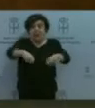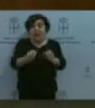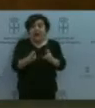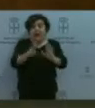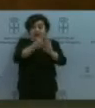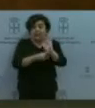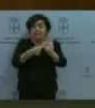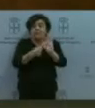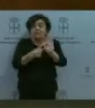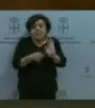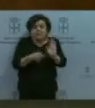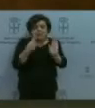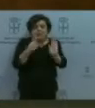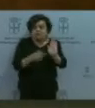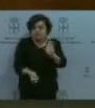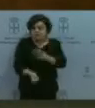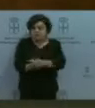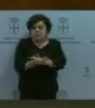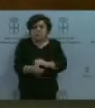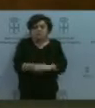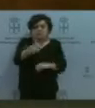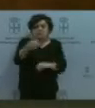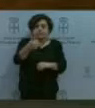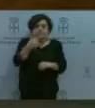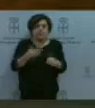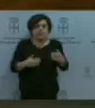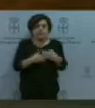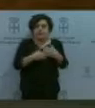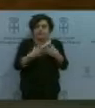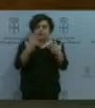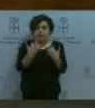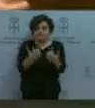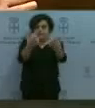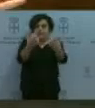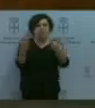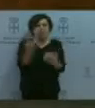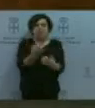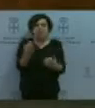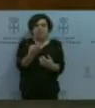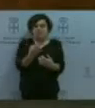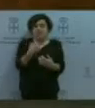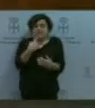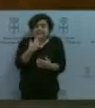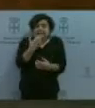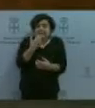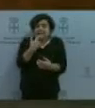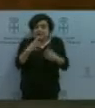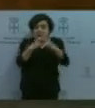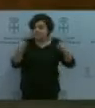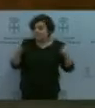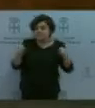todo, paramos el pleno, paramos todo, hacemos un receso, convocamos la Junta de